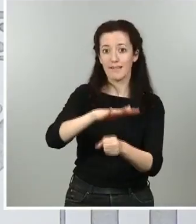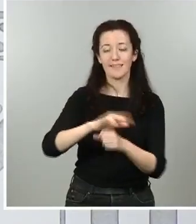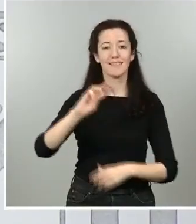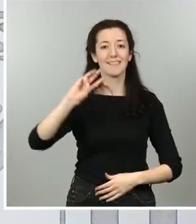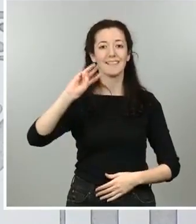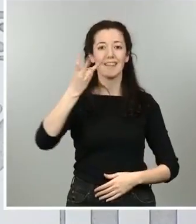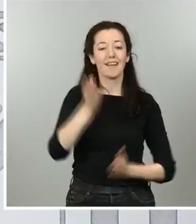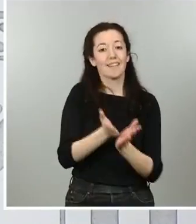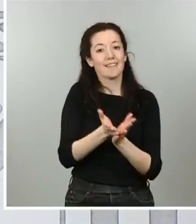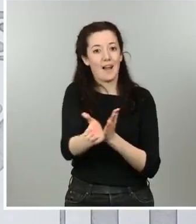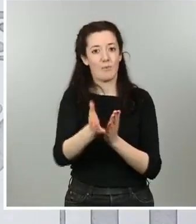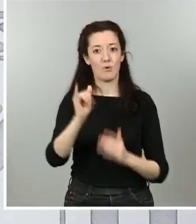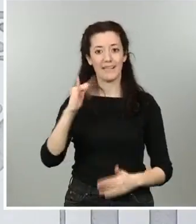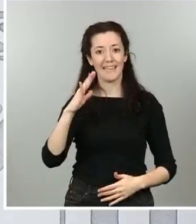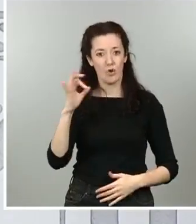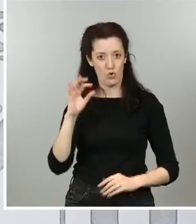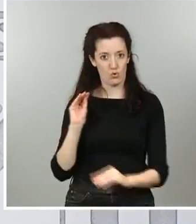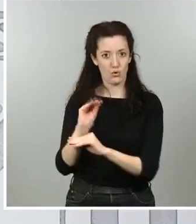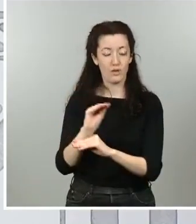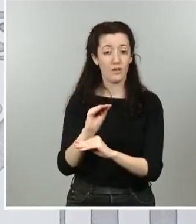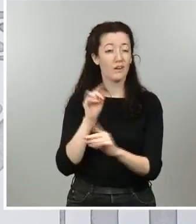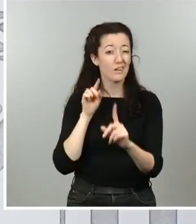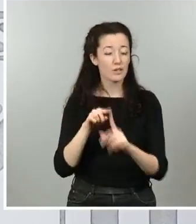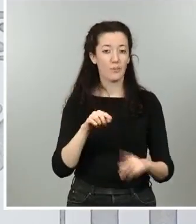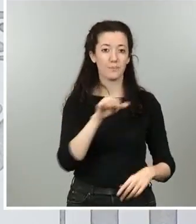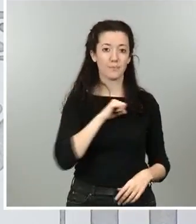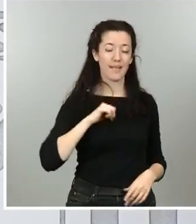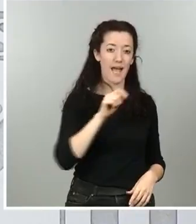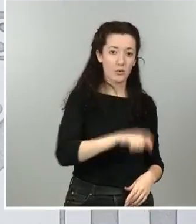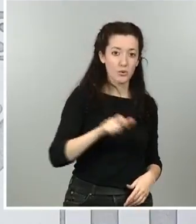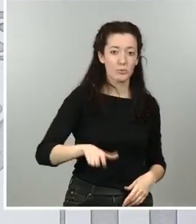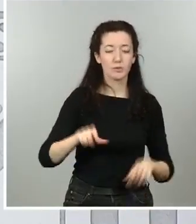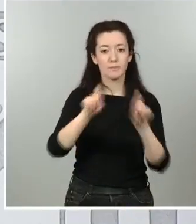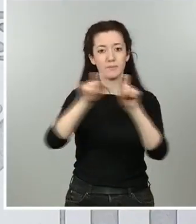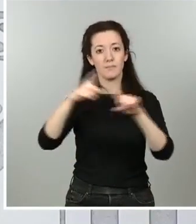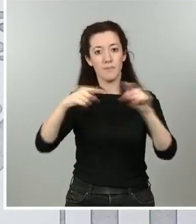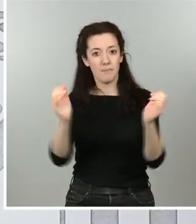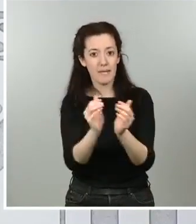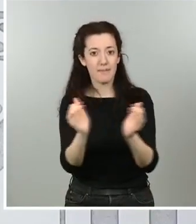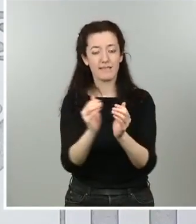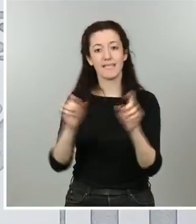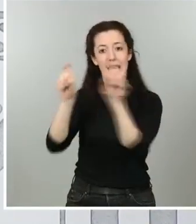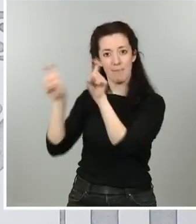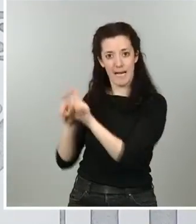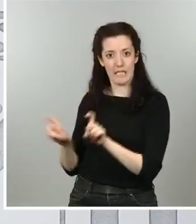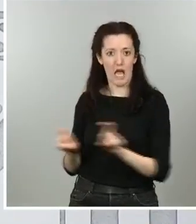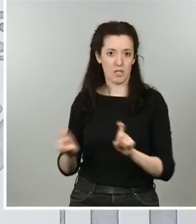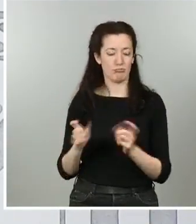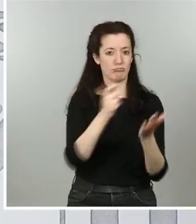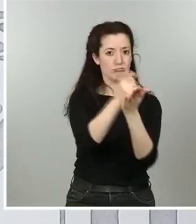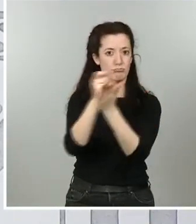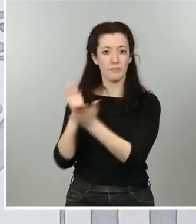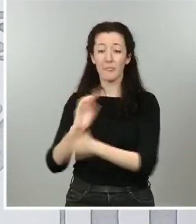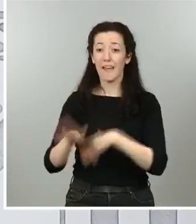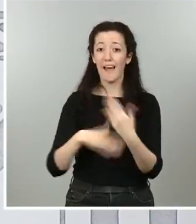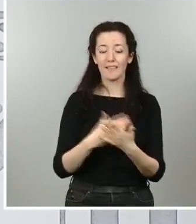ICO para dotar de liquidez a autónomos, a pymes y a empresas. La previsión, como conocen, es poder llegar hasta los 100.000 millones de